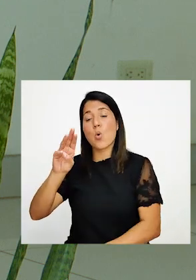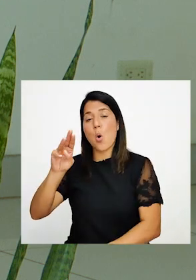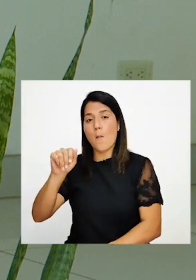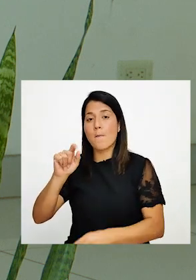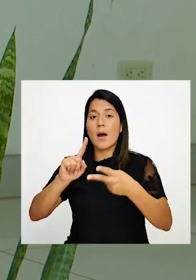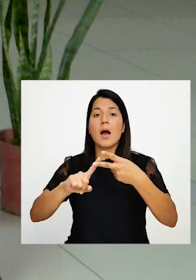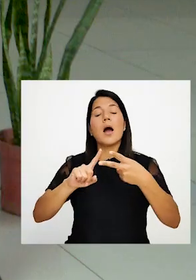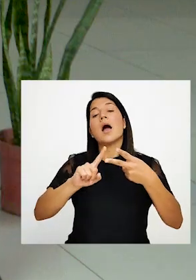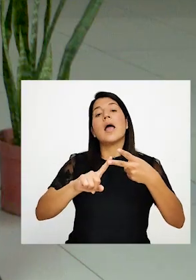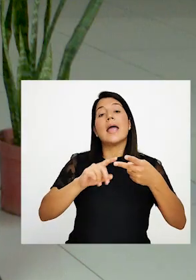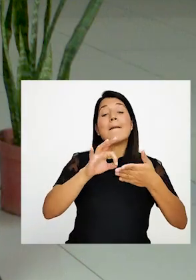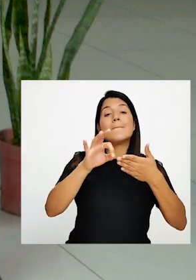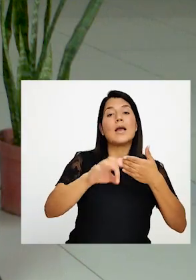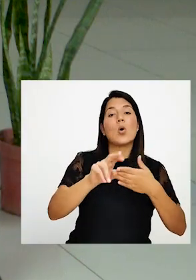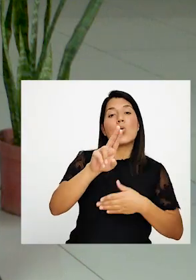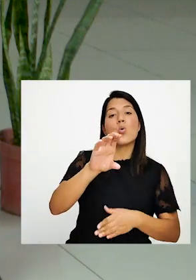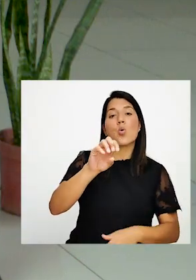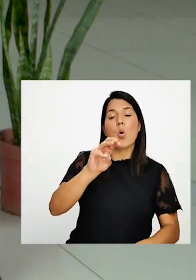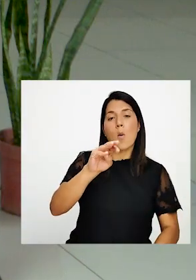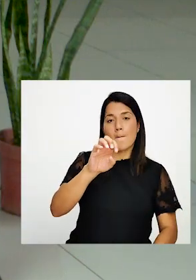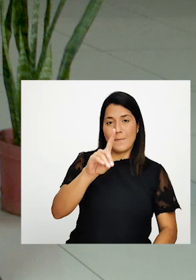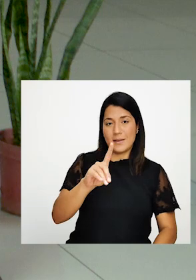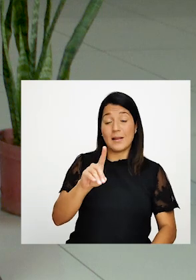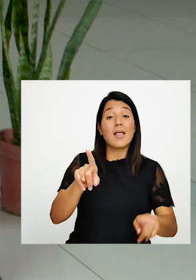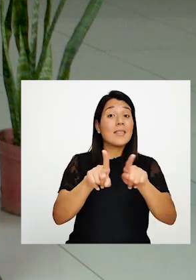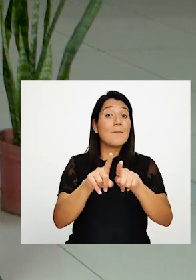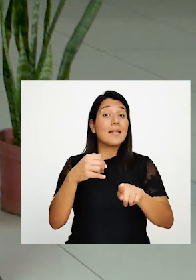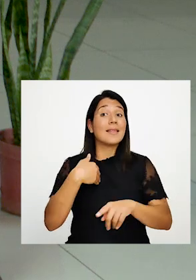primaria está Olcomep. También tenemos otros proyectos